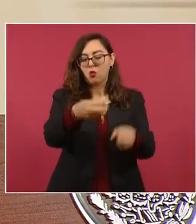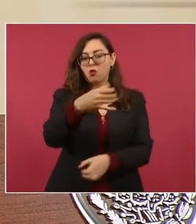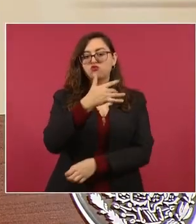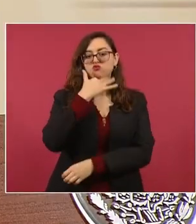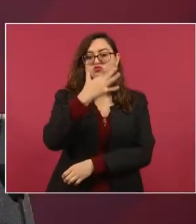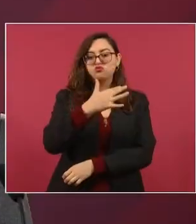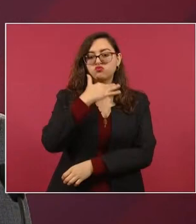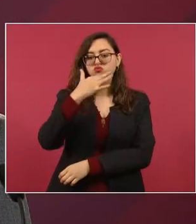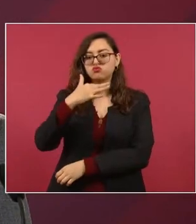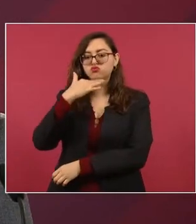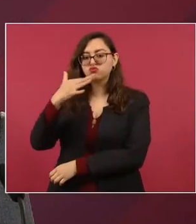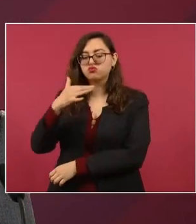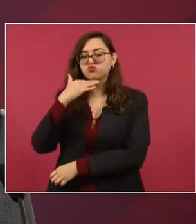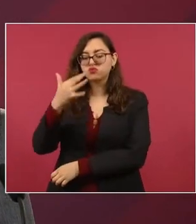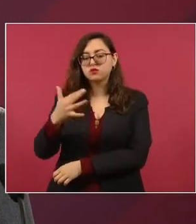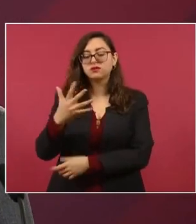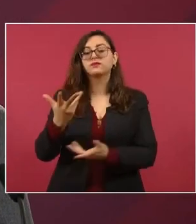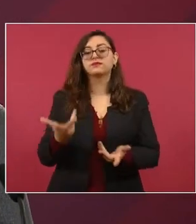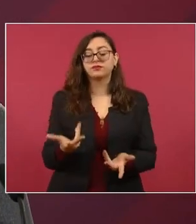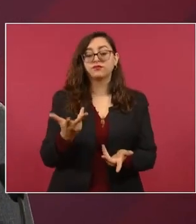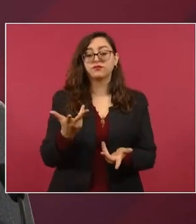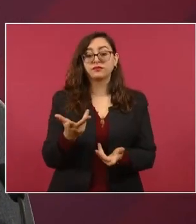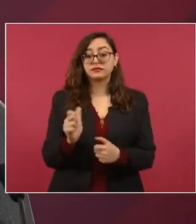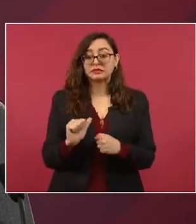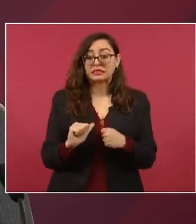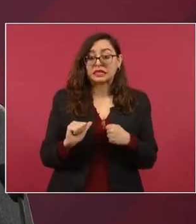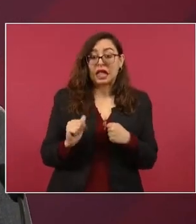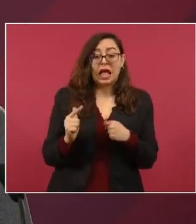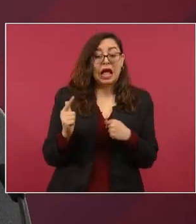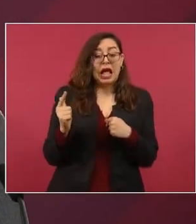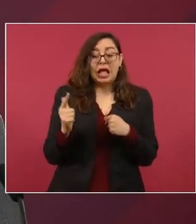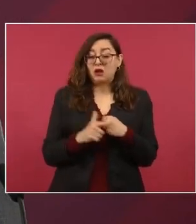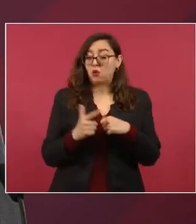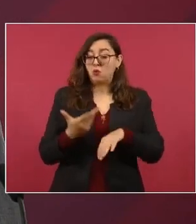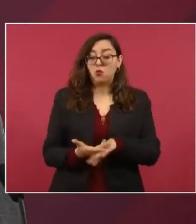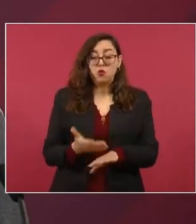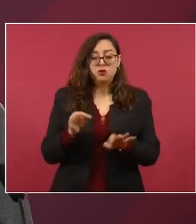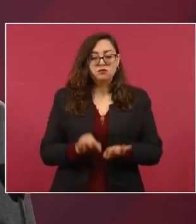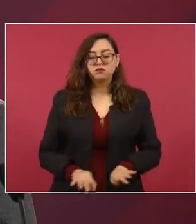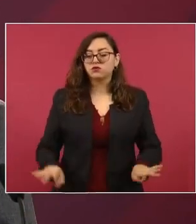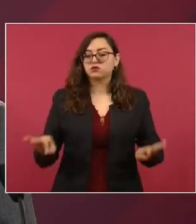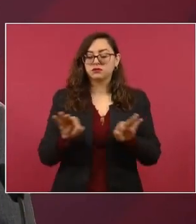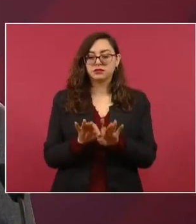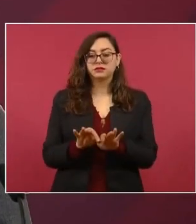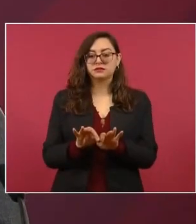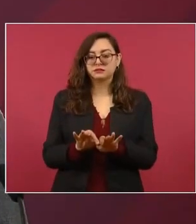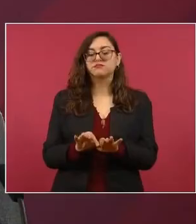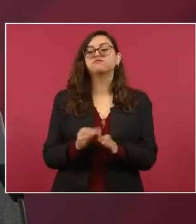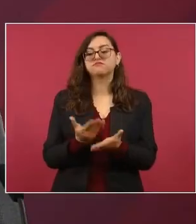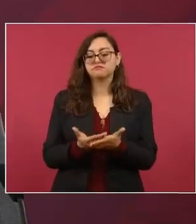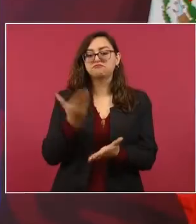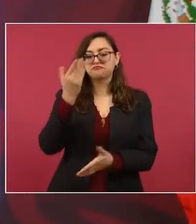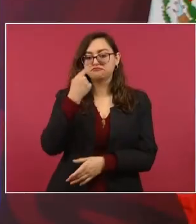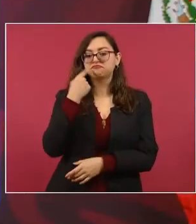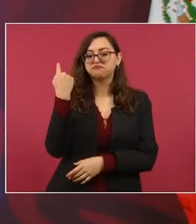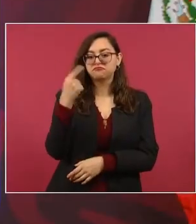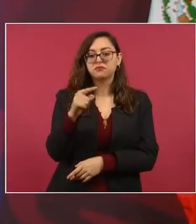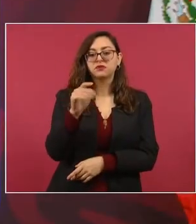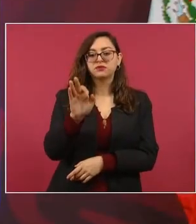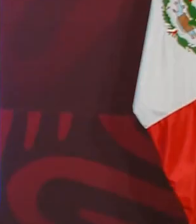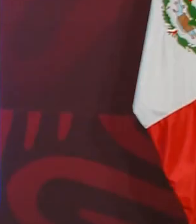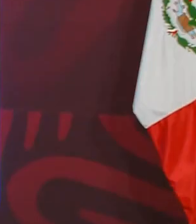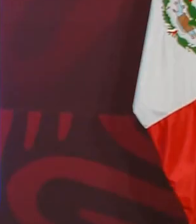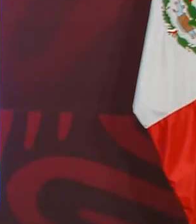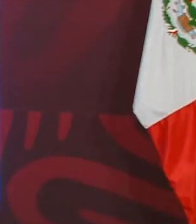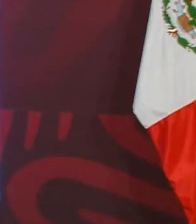necesario y es un asunto de suma gravedad, a la fiscalía denuncie.